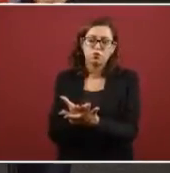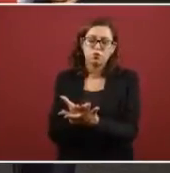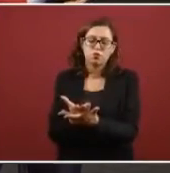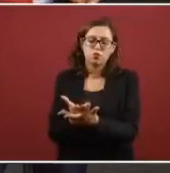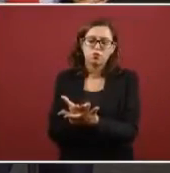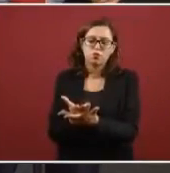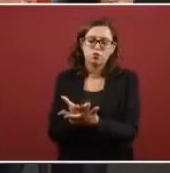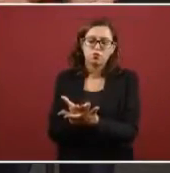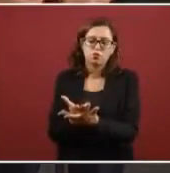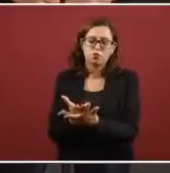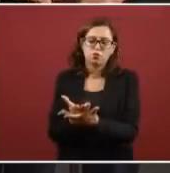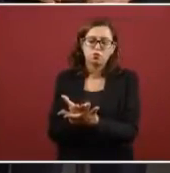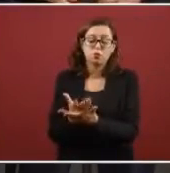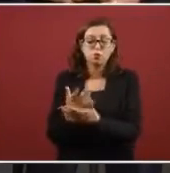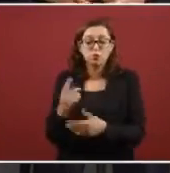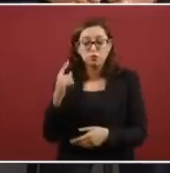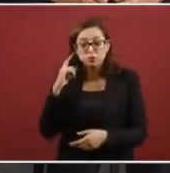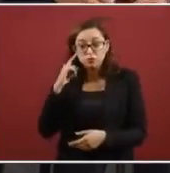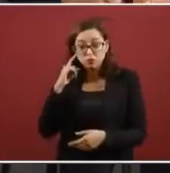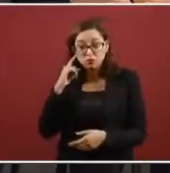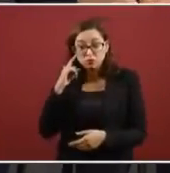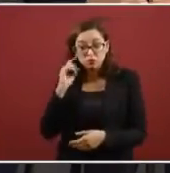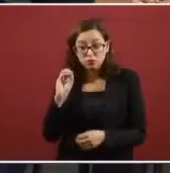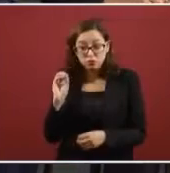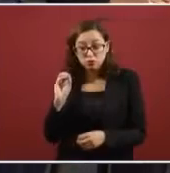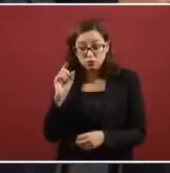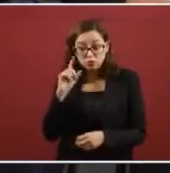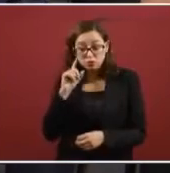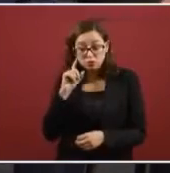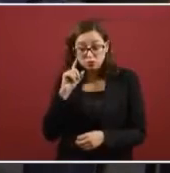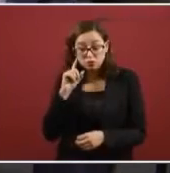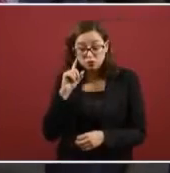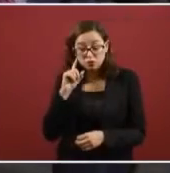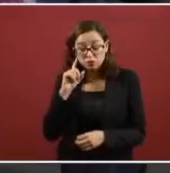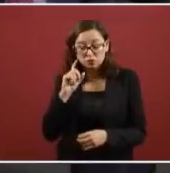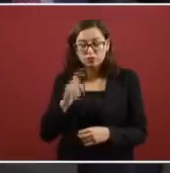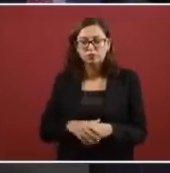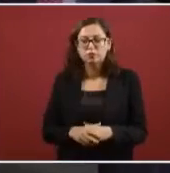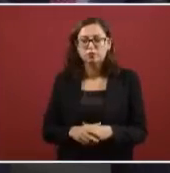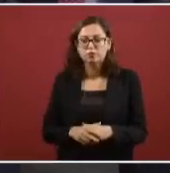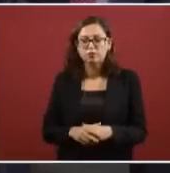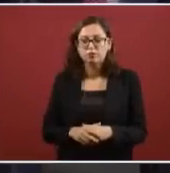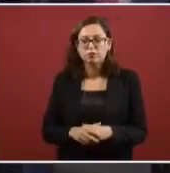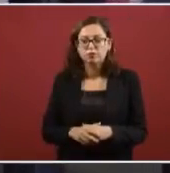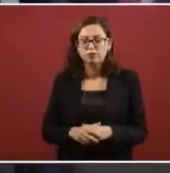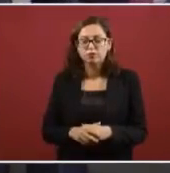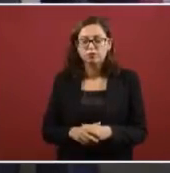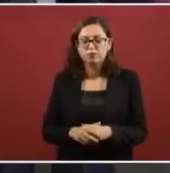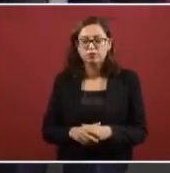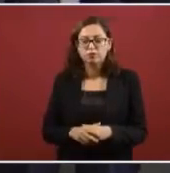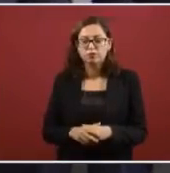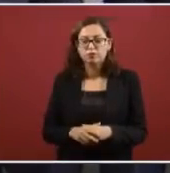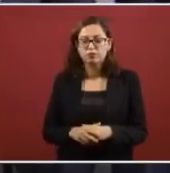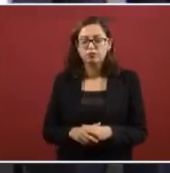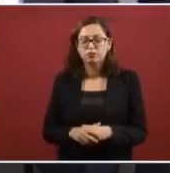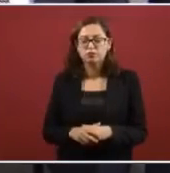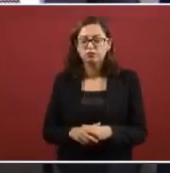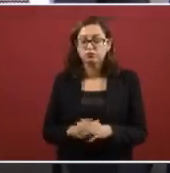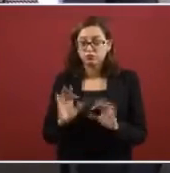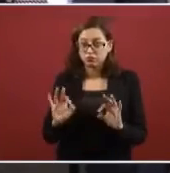gave the packet... ¿Me escuchan mejor así? ¿No?